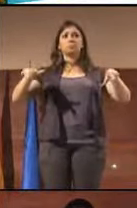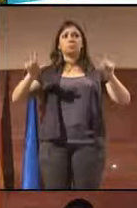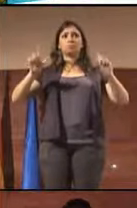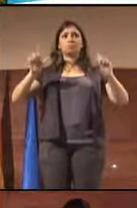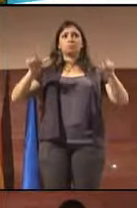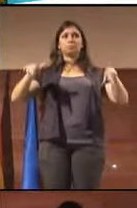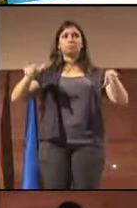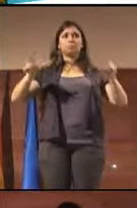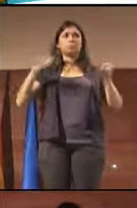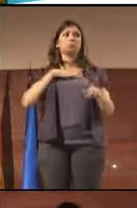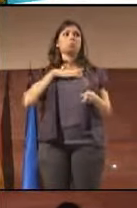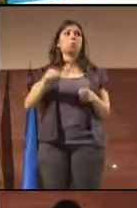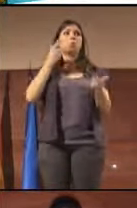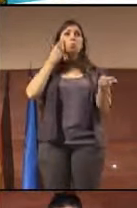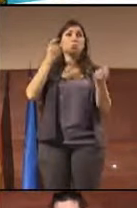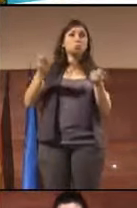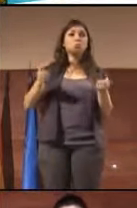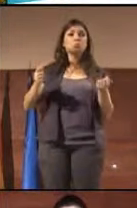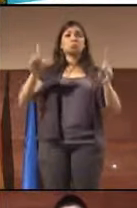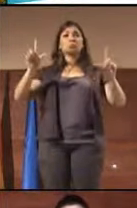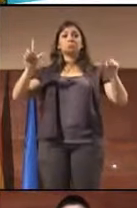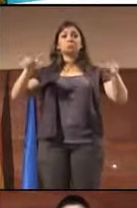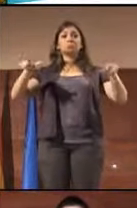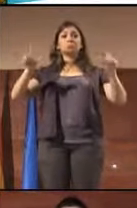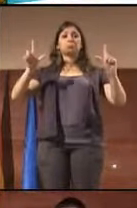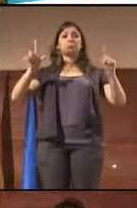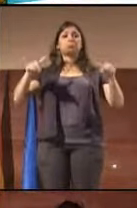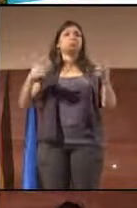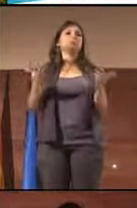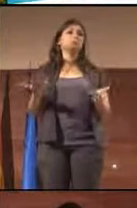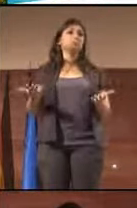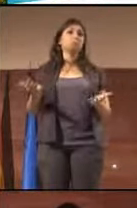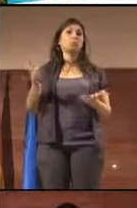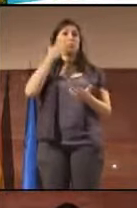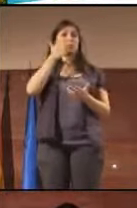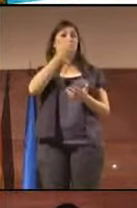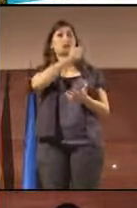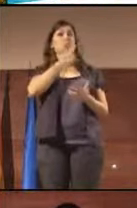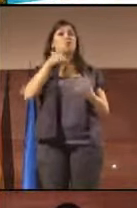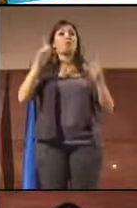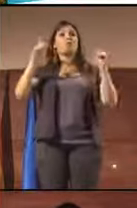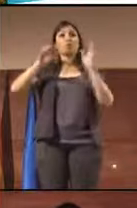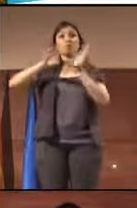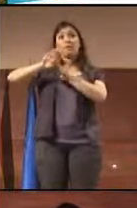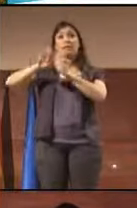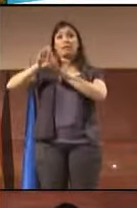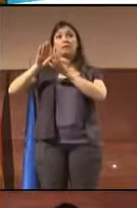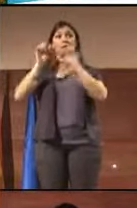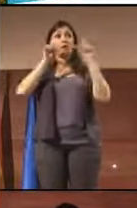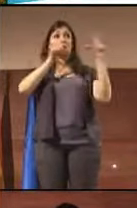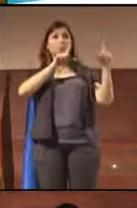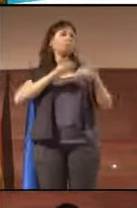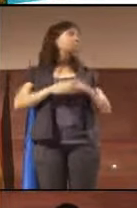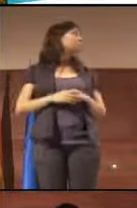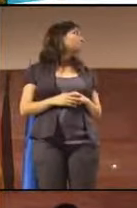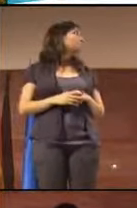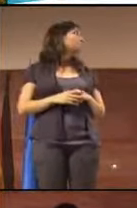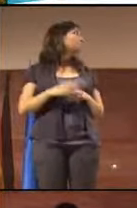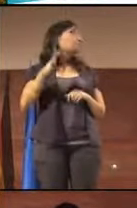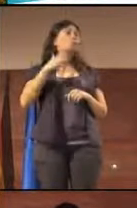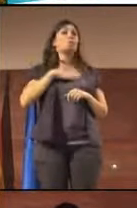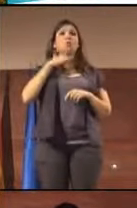graduarla, podemos combinar los grados, incluso, como veis en la foto de la derecha, nos permite